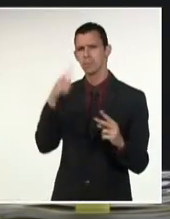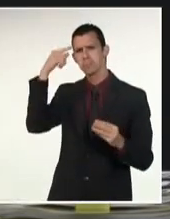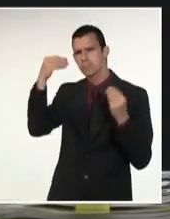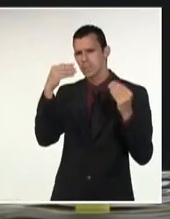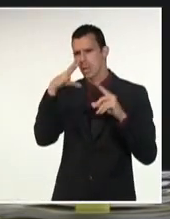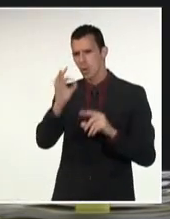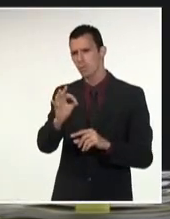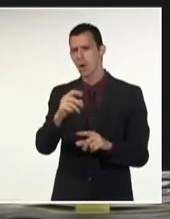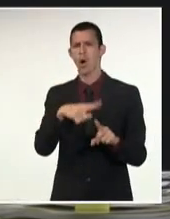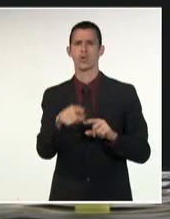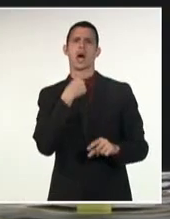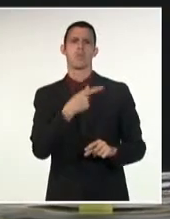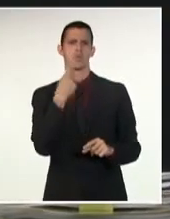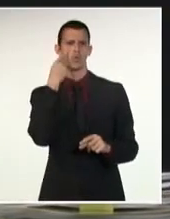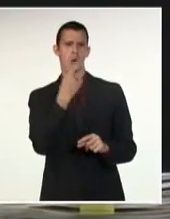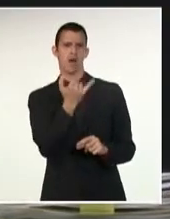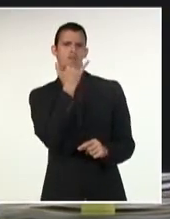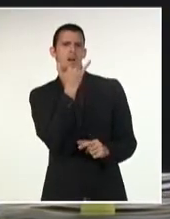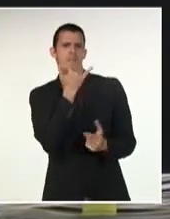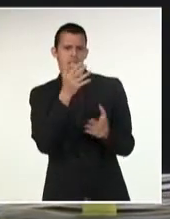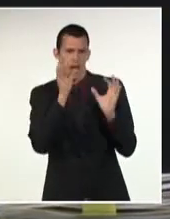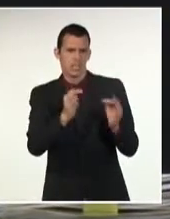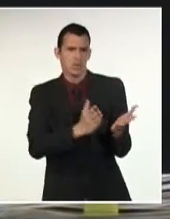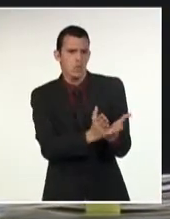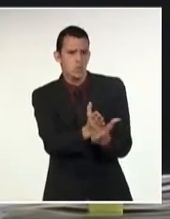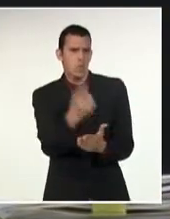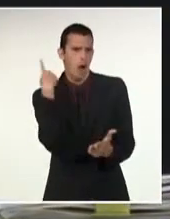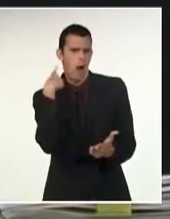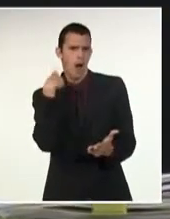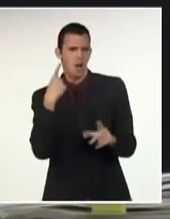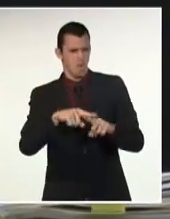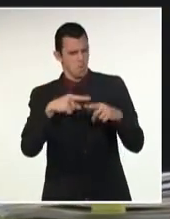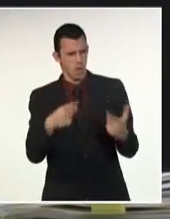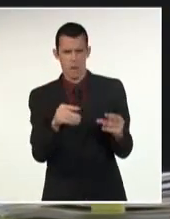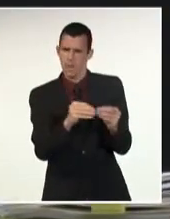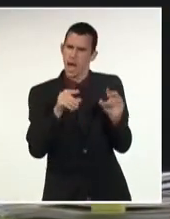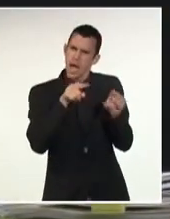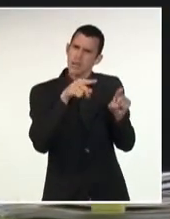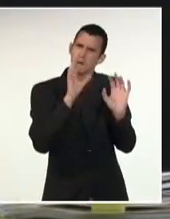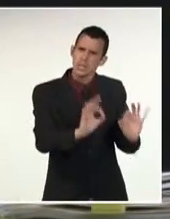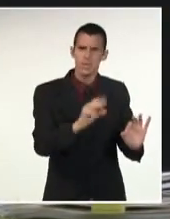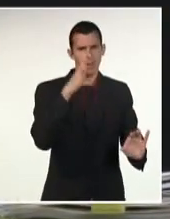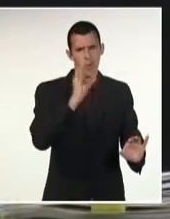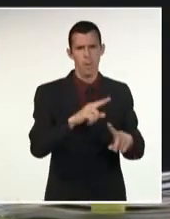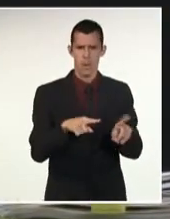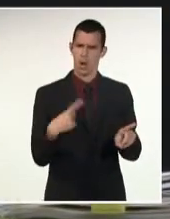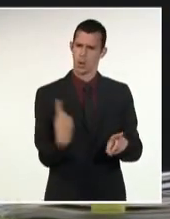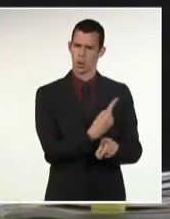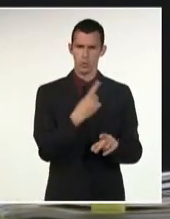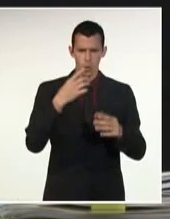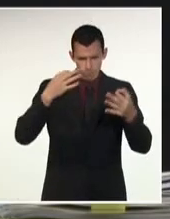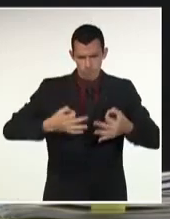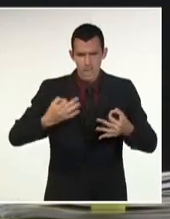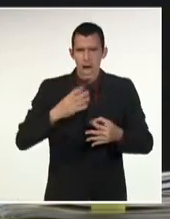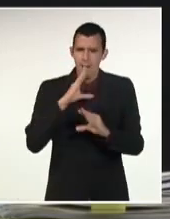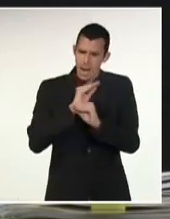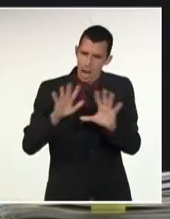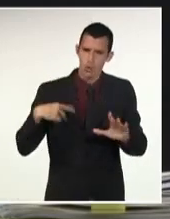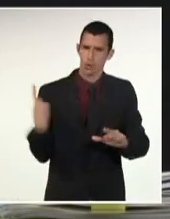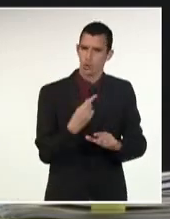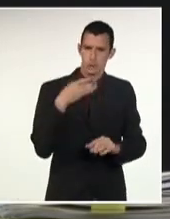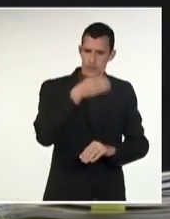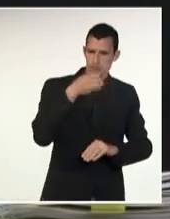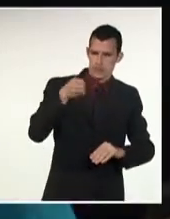Pero ha sido algo, una experiencia única, realmente única. Marrero Cruz insistió en estremecer la empresa